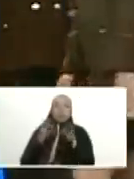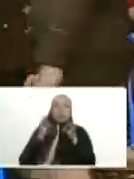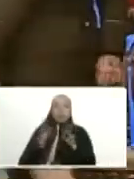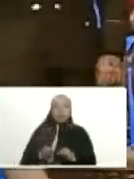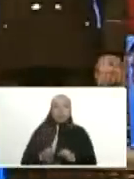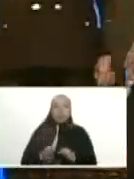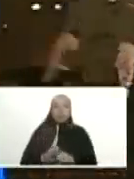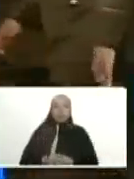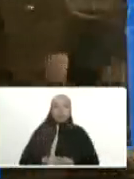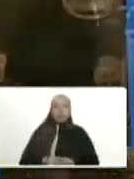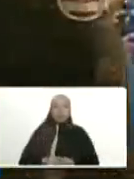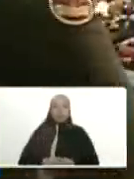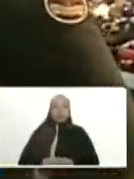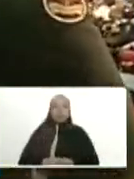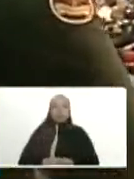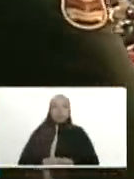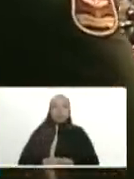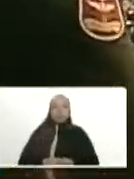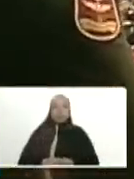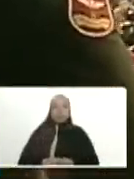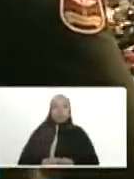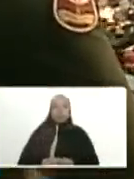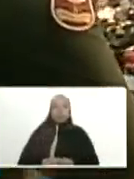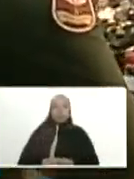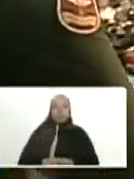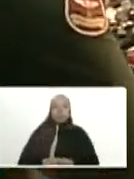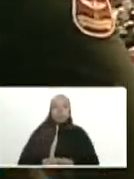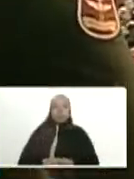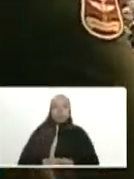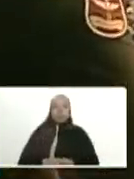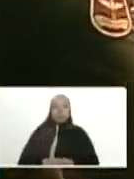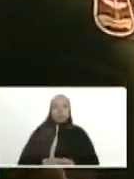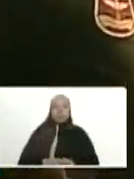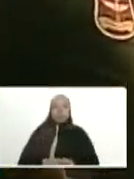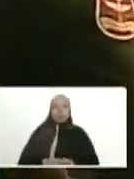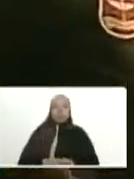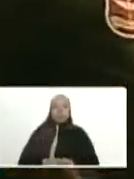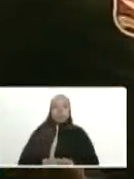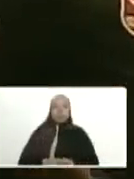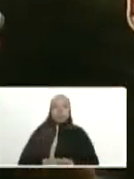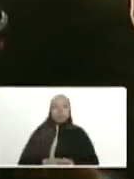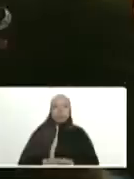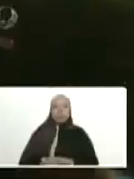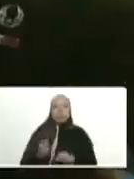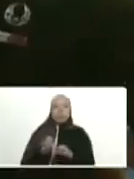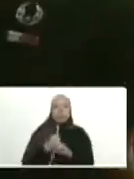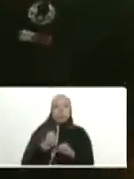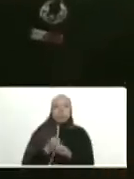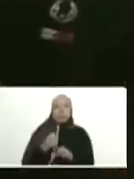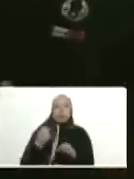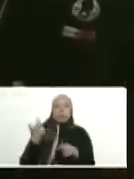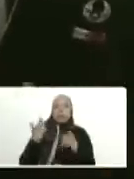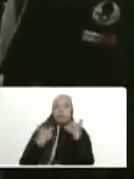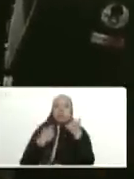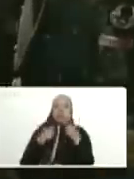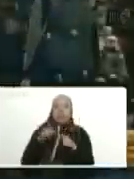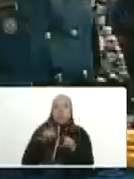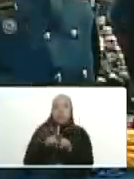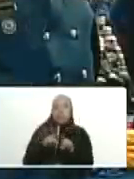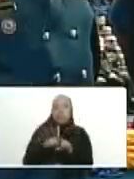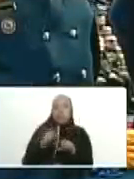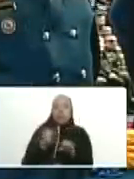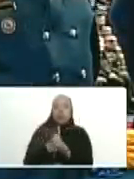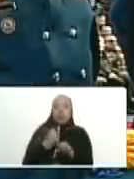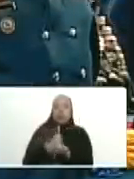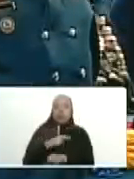Contrainteligencia Militar. En estos ascensos que significan un mayor compromiso y retos de moral y disciplina. Buenas tardes, comandante en